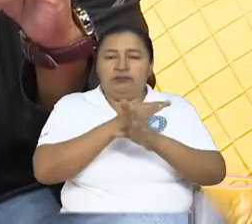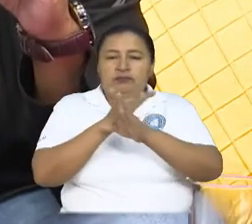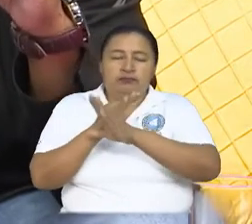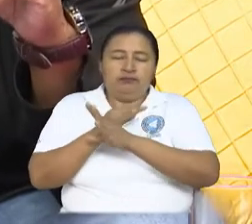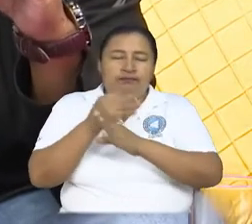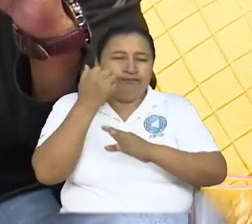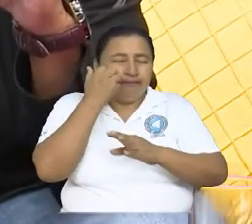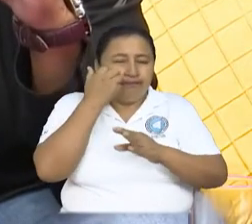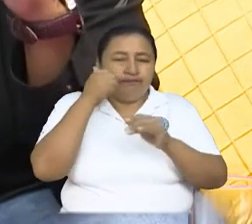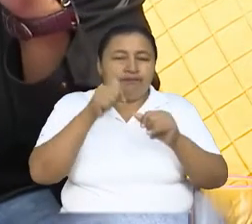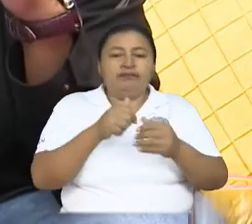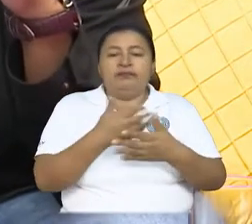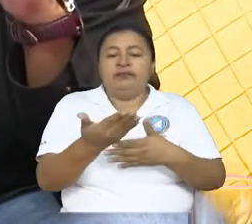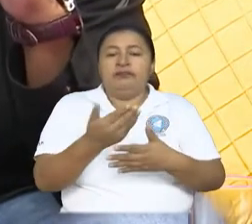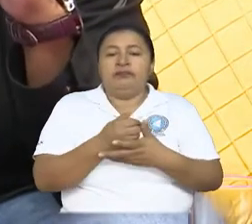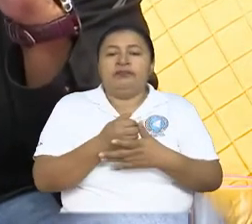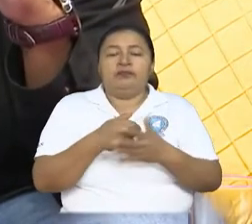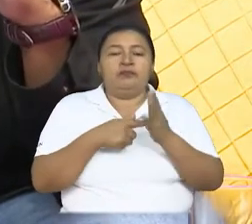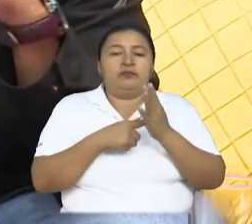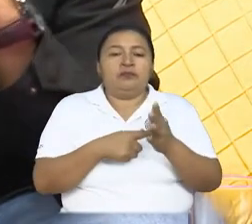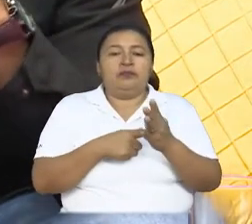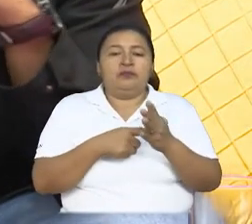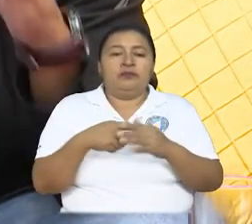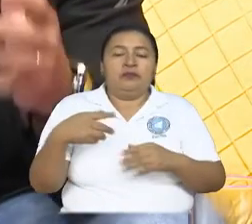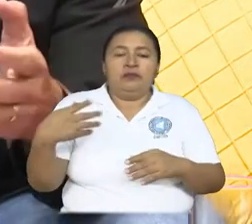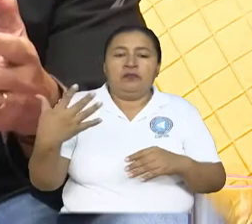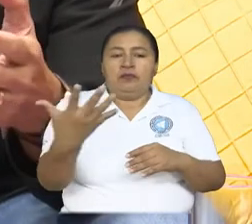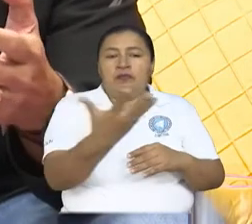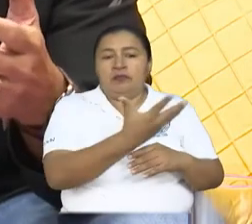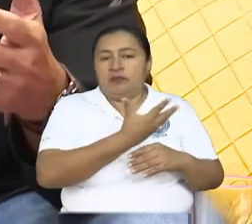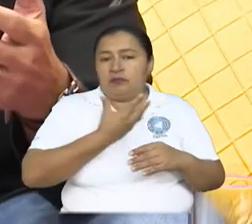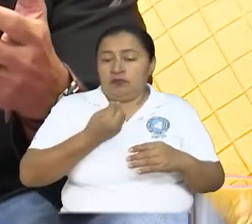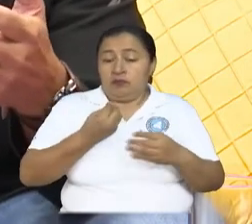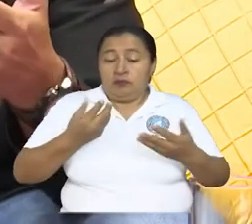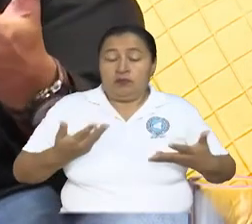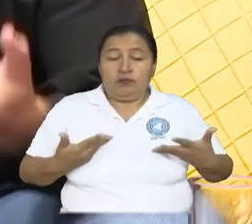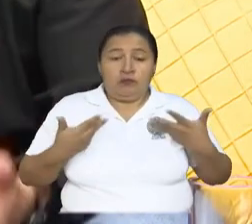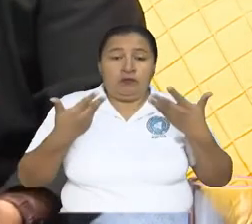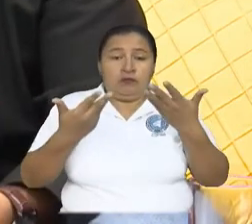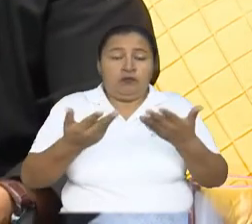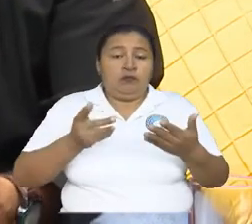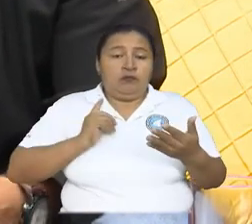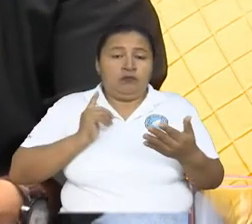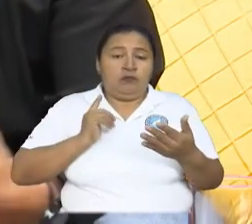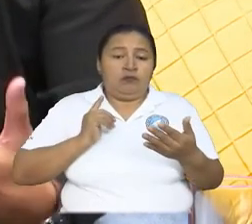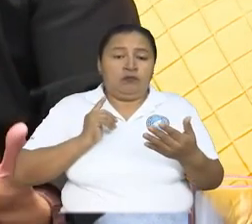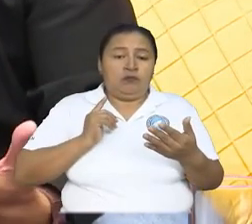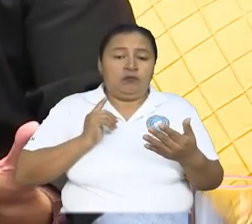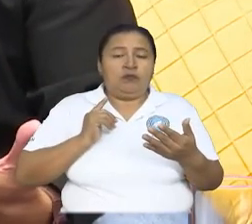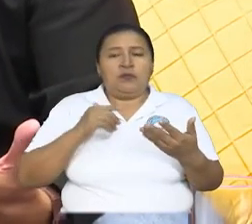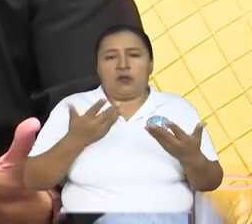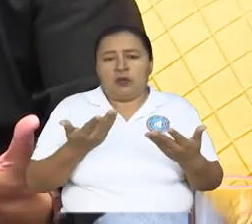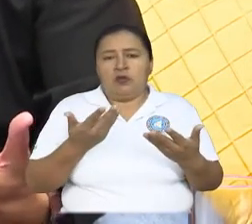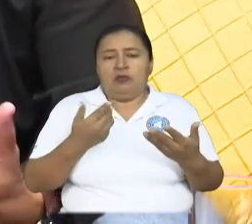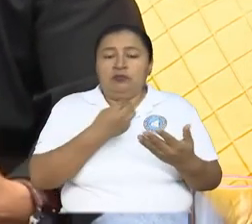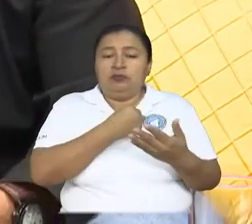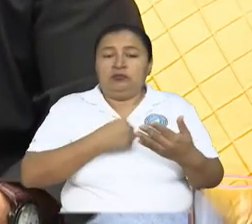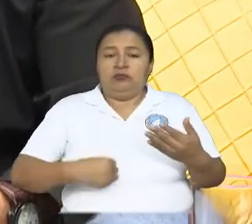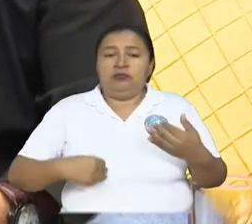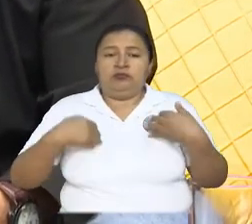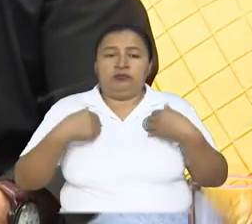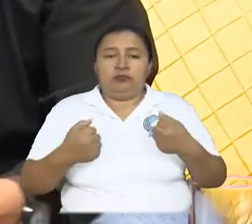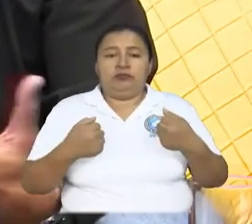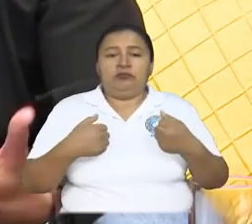verdad digamos toda la disposición que tiene inclusive el ministerio de salud